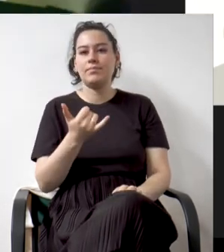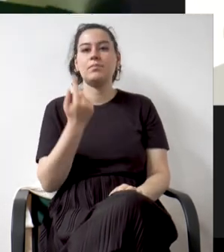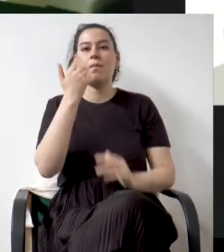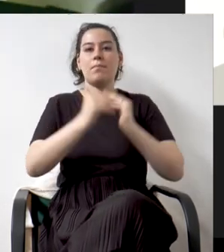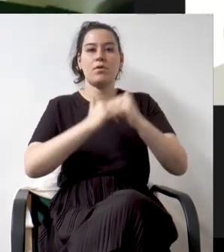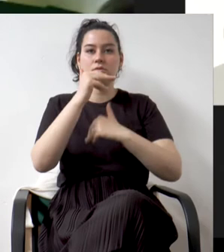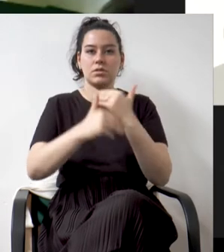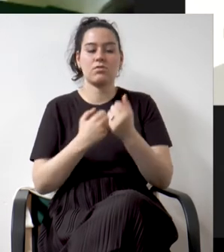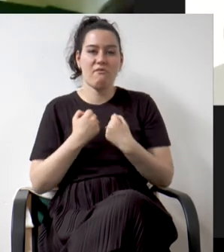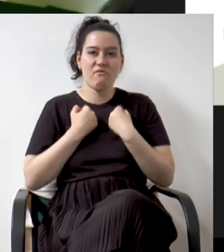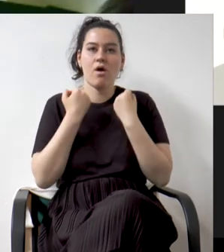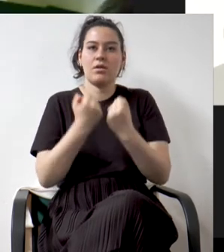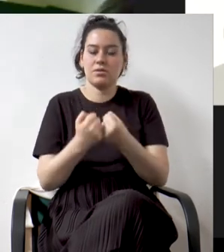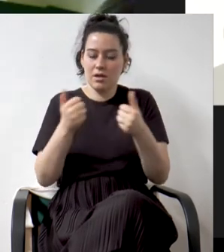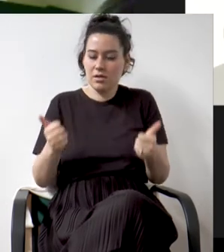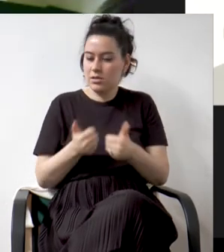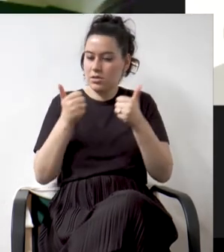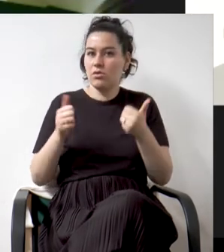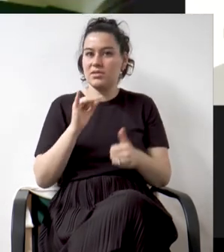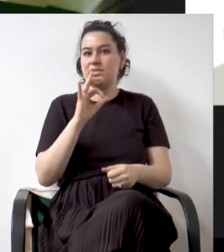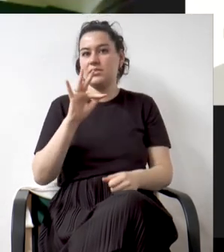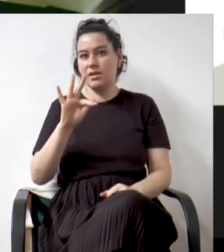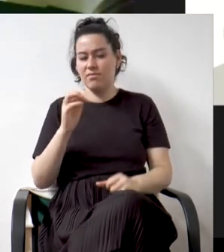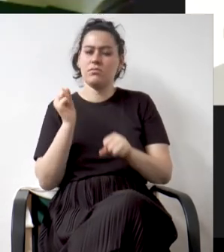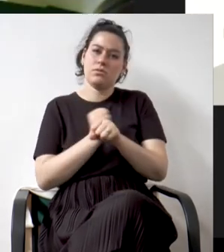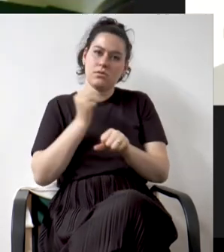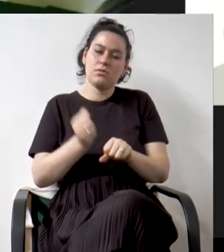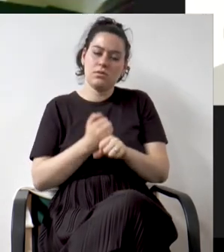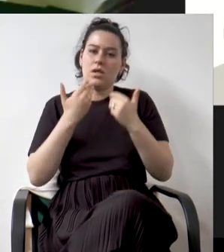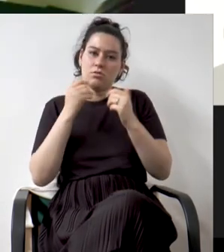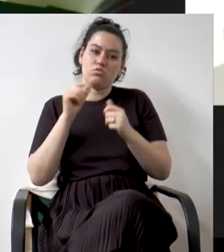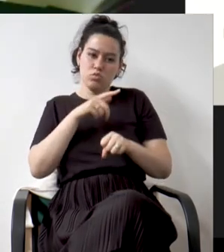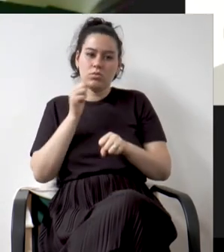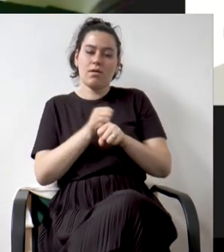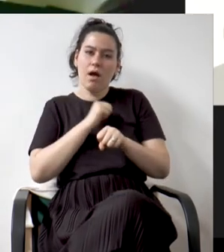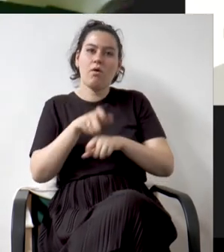proceso de consolidación que se ha ido dando en ISEF con muchísimo trabajo, con muchísimo esfuerzo,